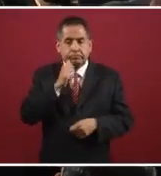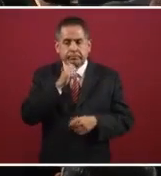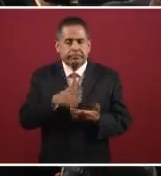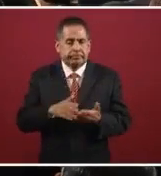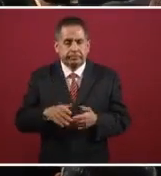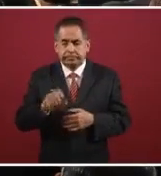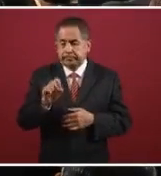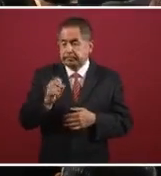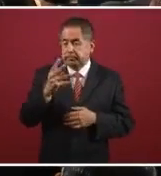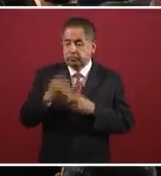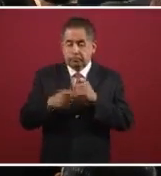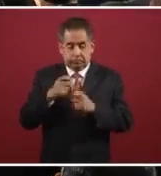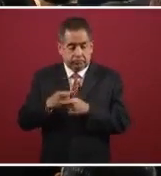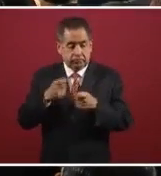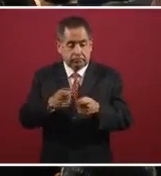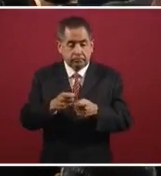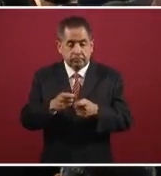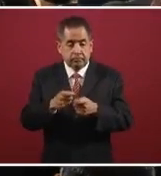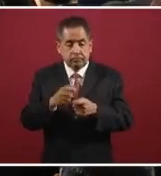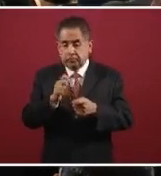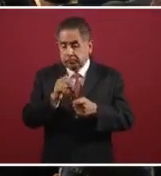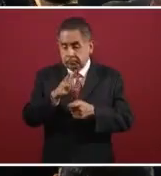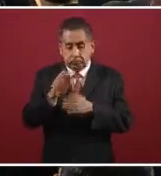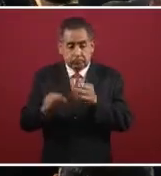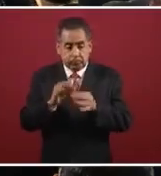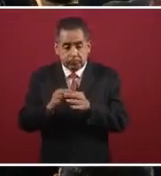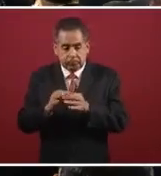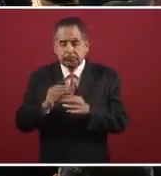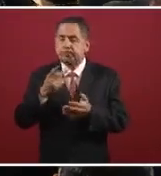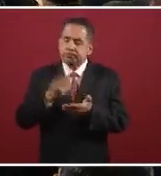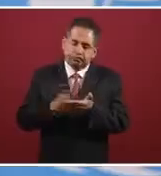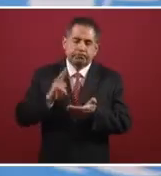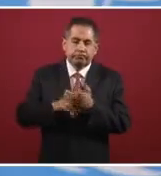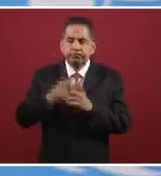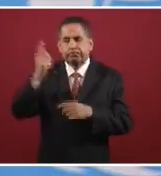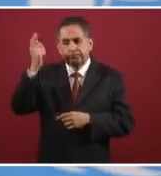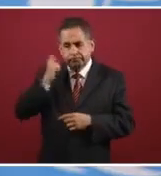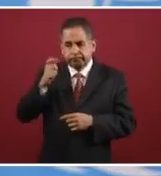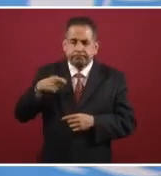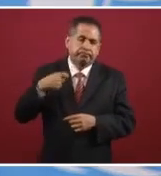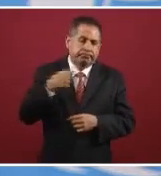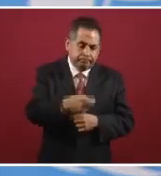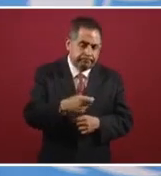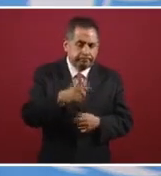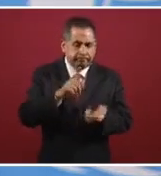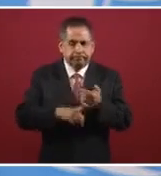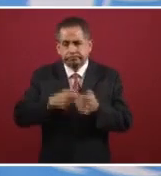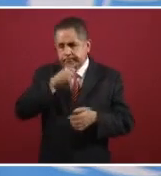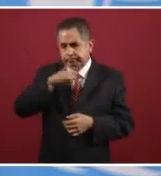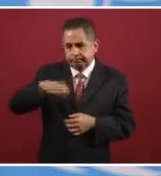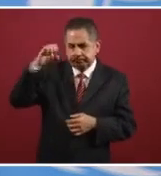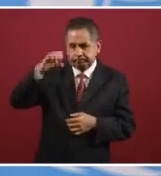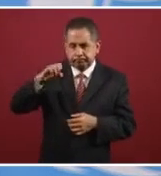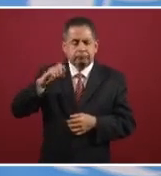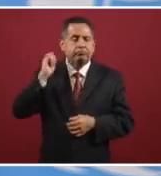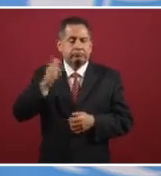hasta 64? Porque a partir de 65 ya tienen la pensión de adultos